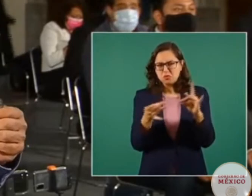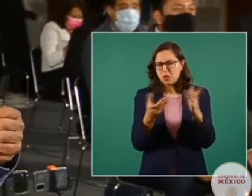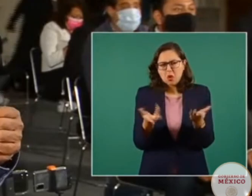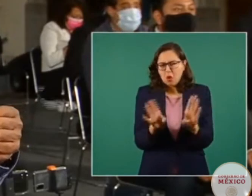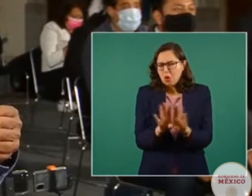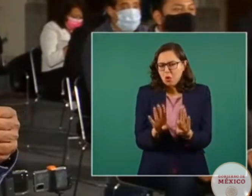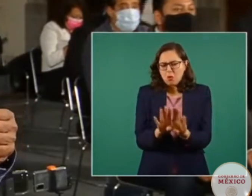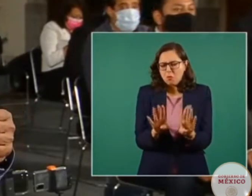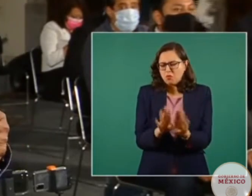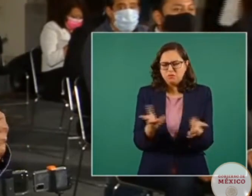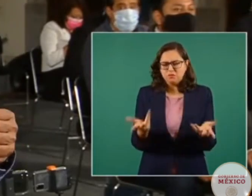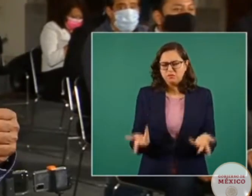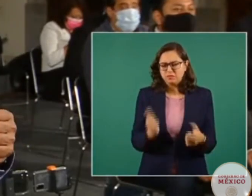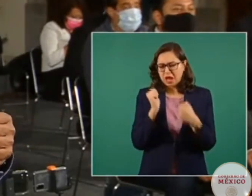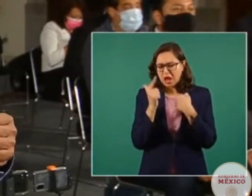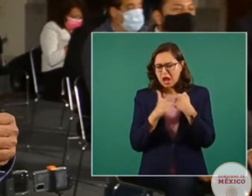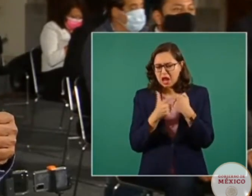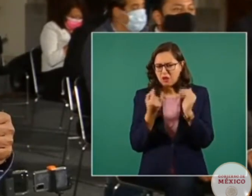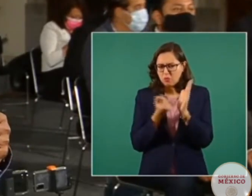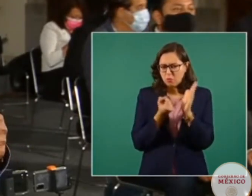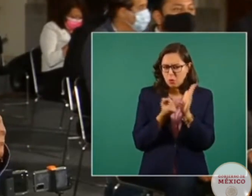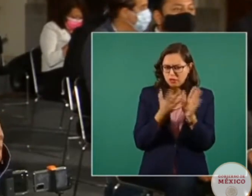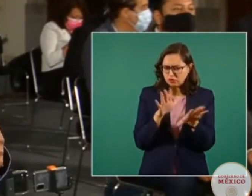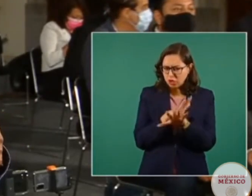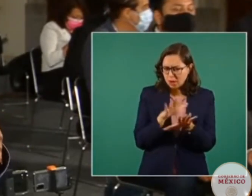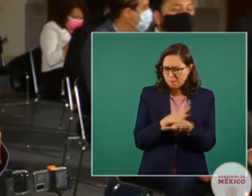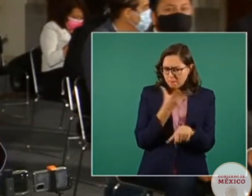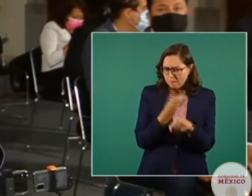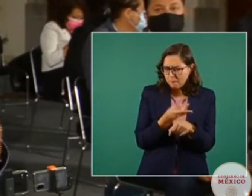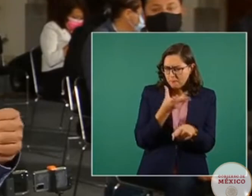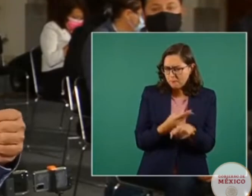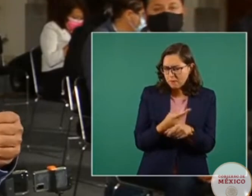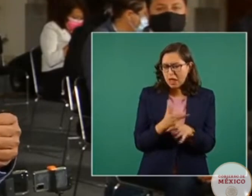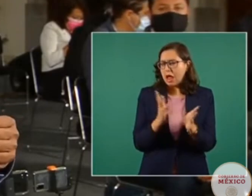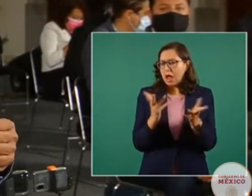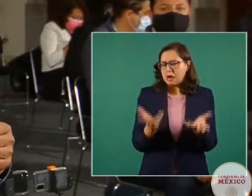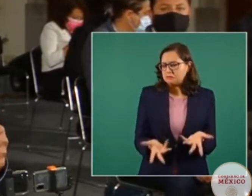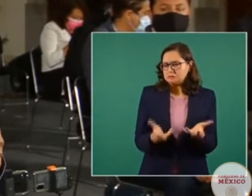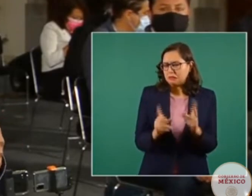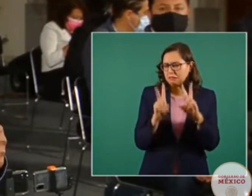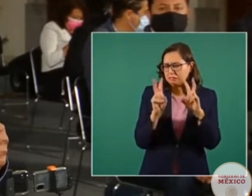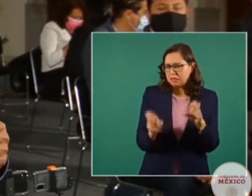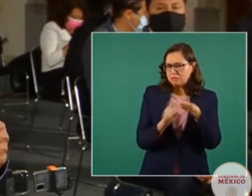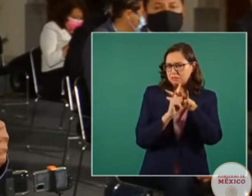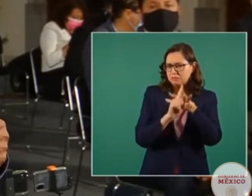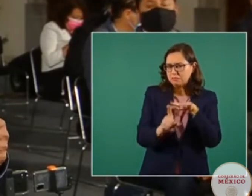una modificación en aranceles, alguna reclasificación en materia